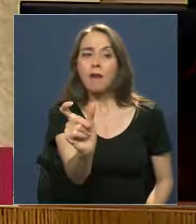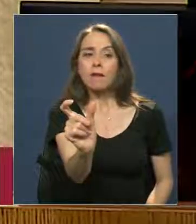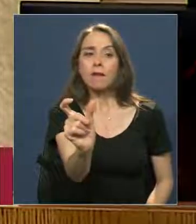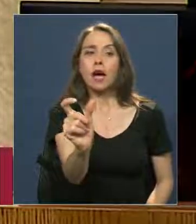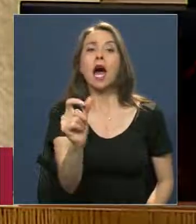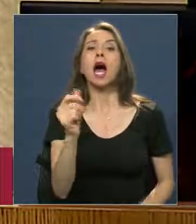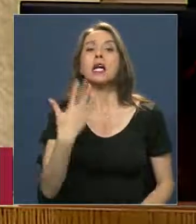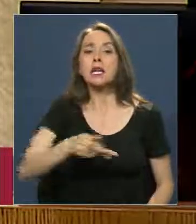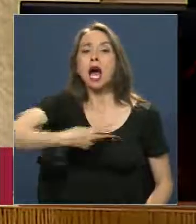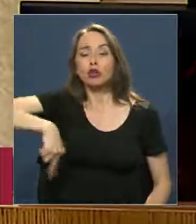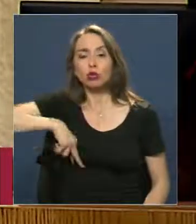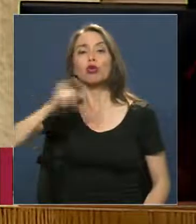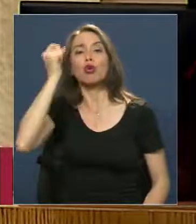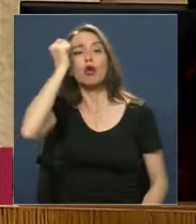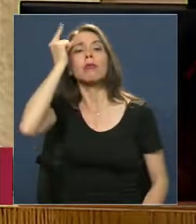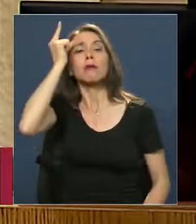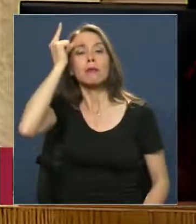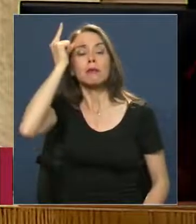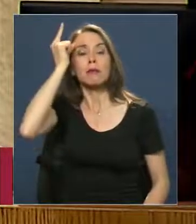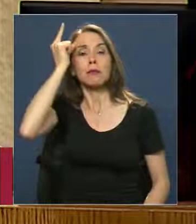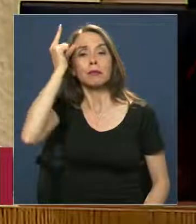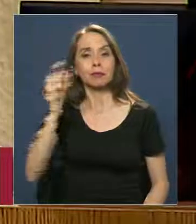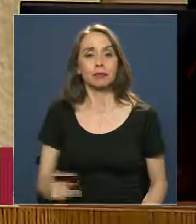hemos entendido"?